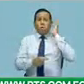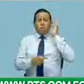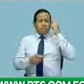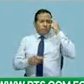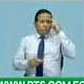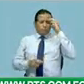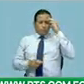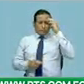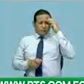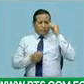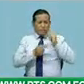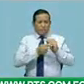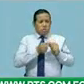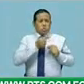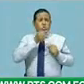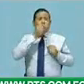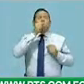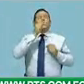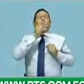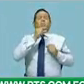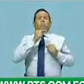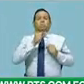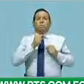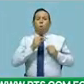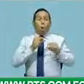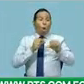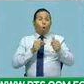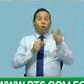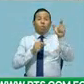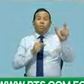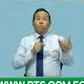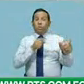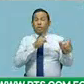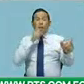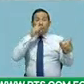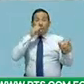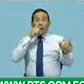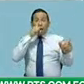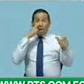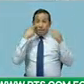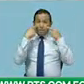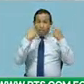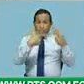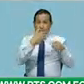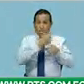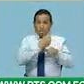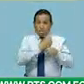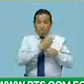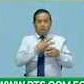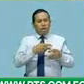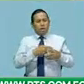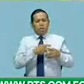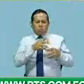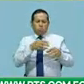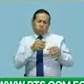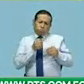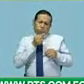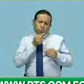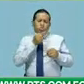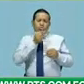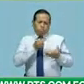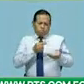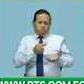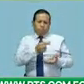pero antes brindó la pócima mortal a una señora que le ayudaba en el cuidado de los menores. Se ha realizado